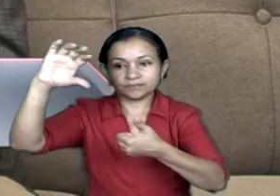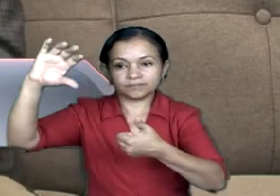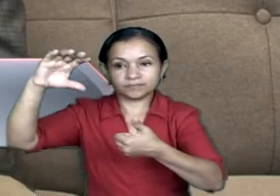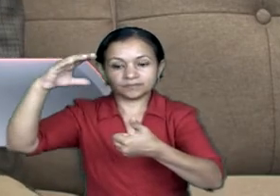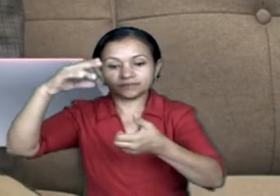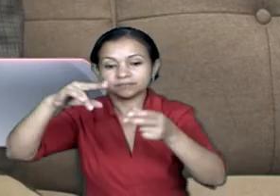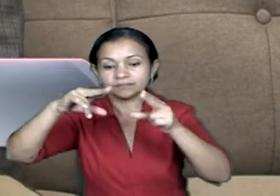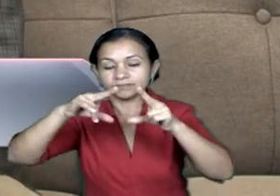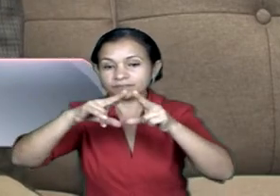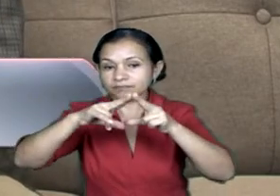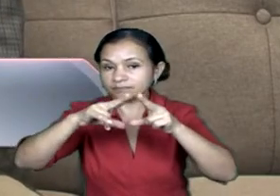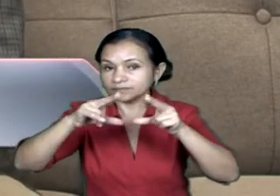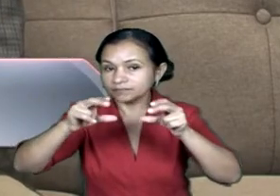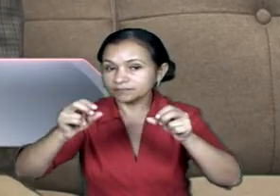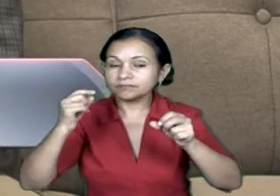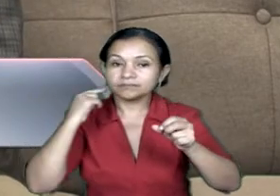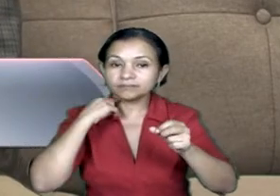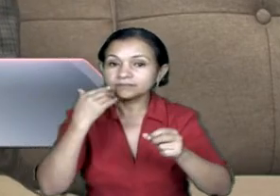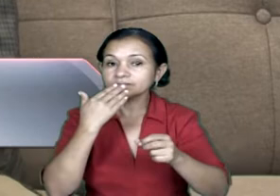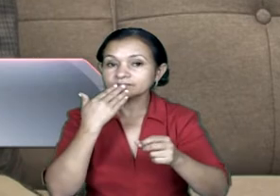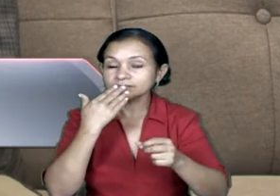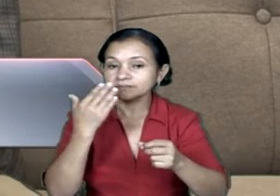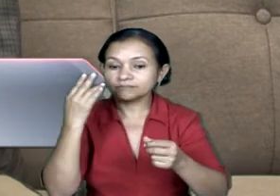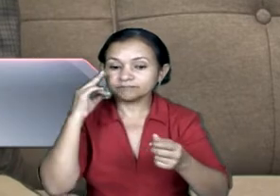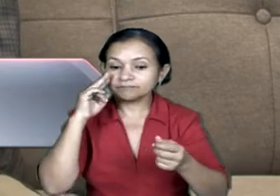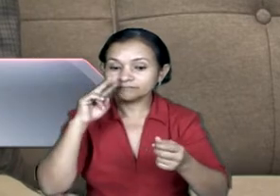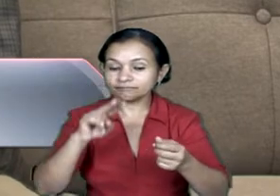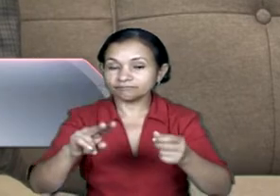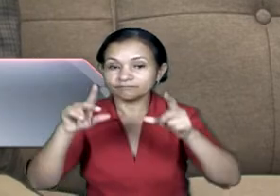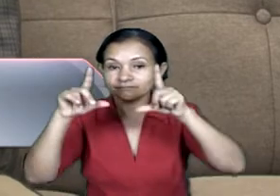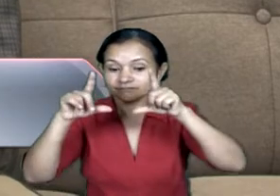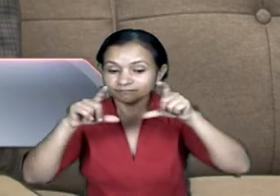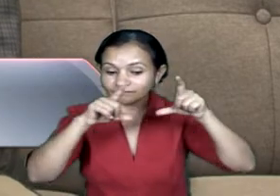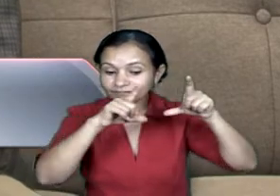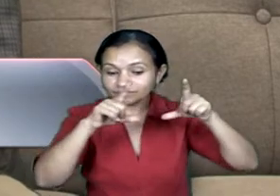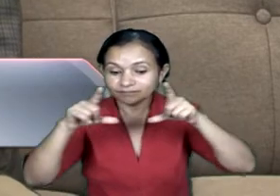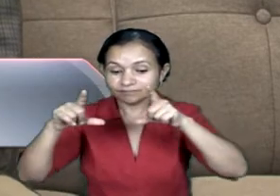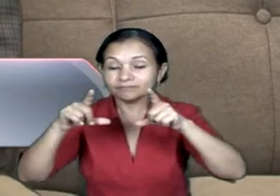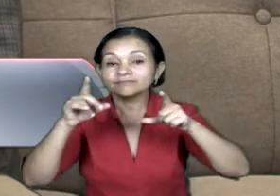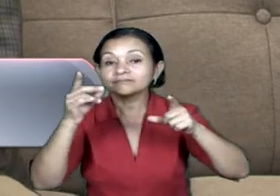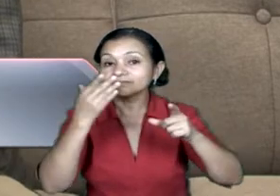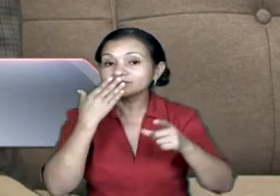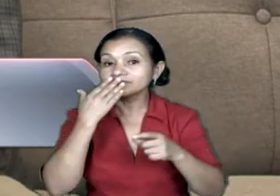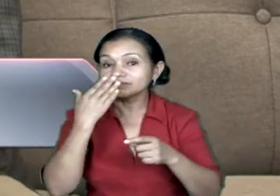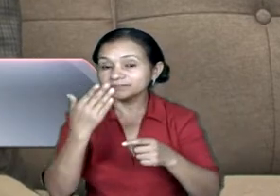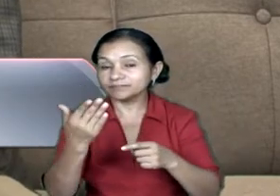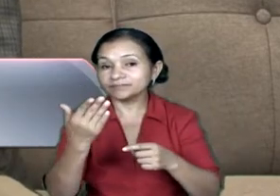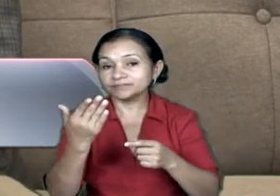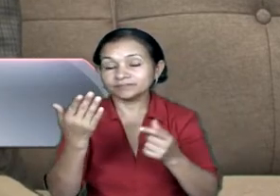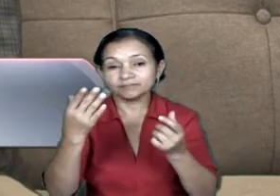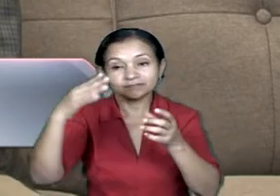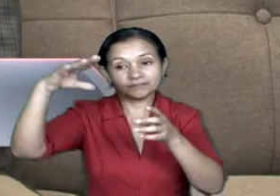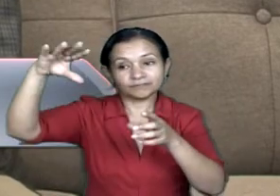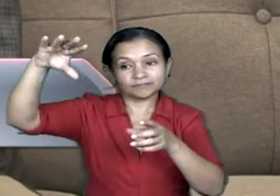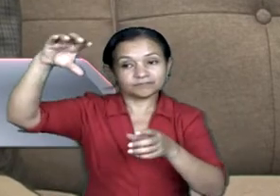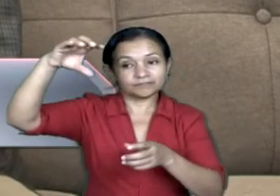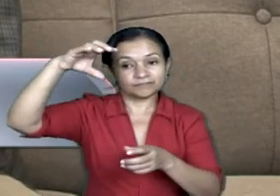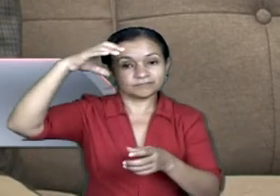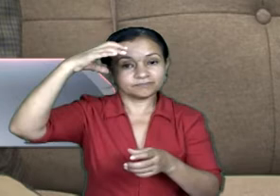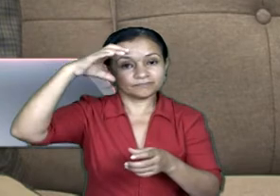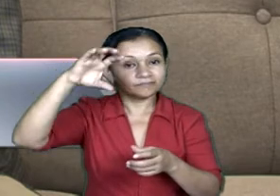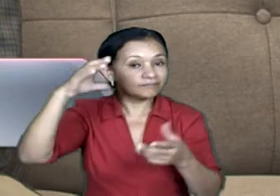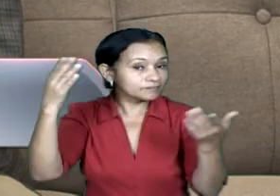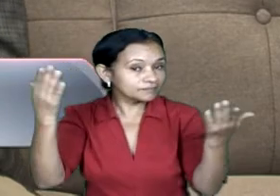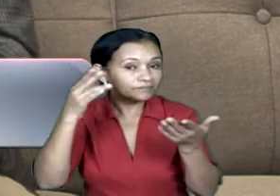¿Sí? Por eso siempre tenemos buenas imágenes satelitales. A través de las imágenes satelitales,